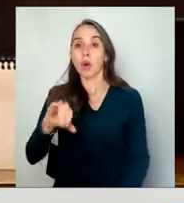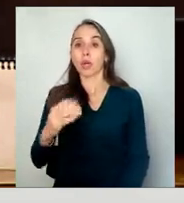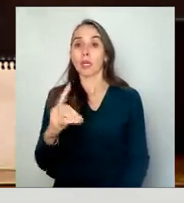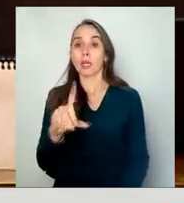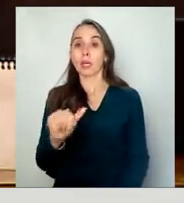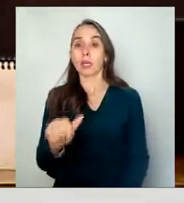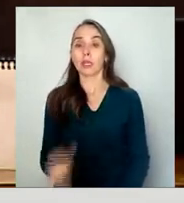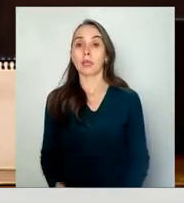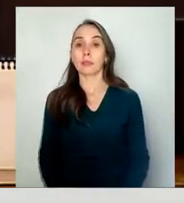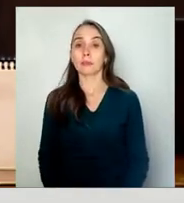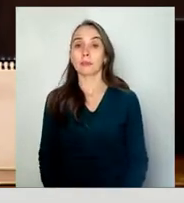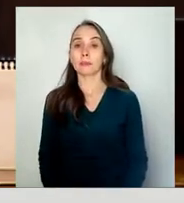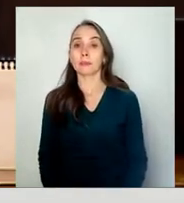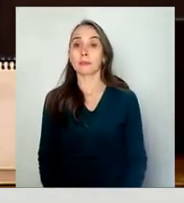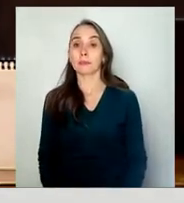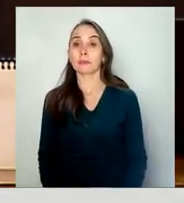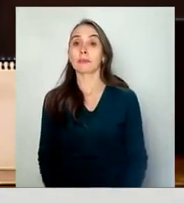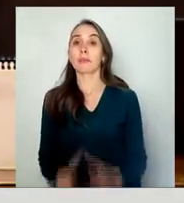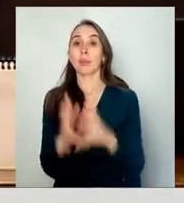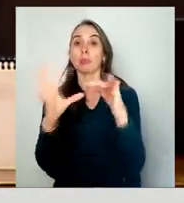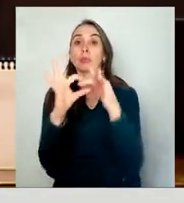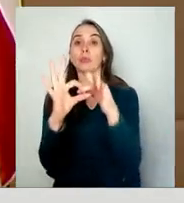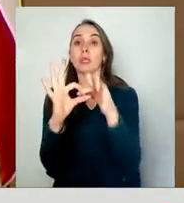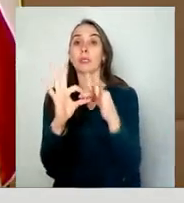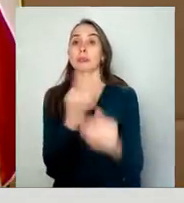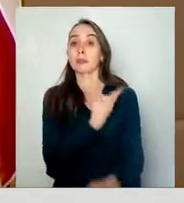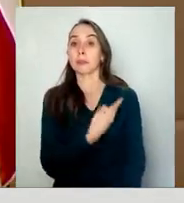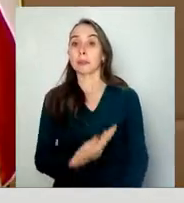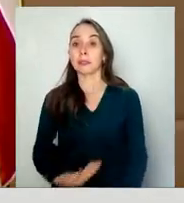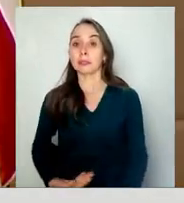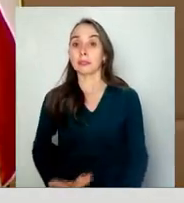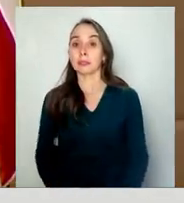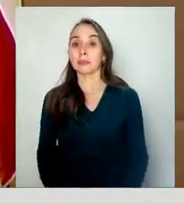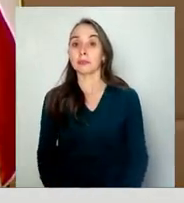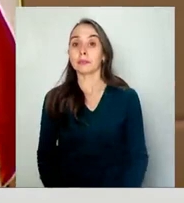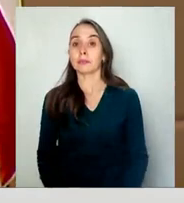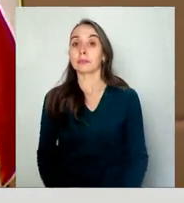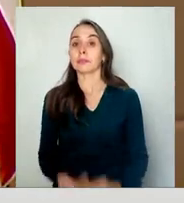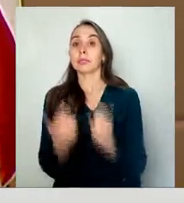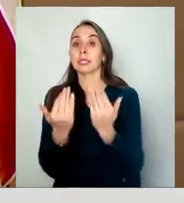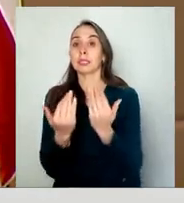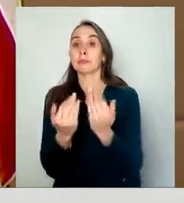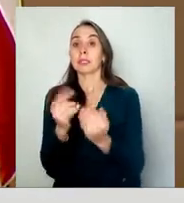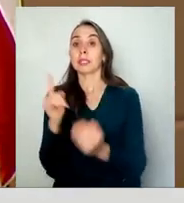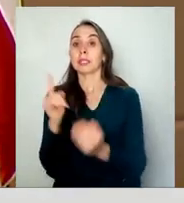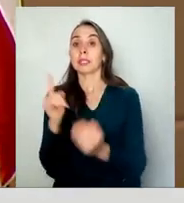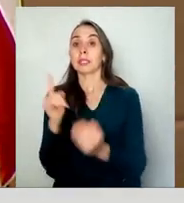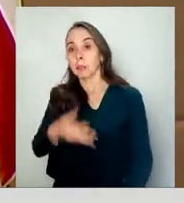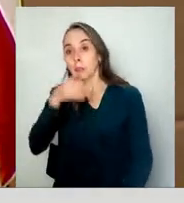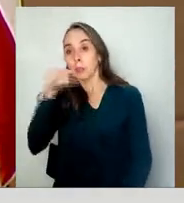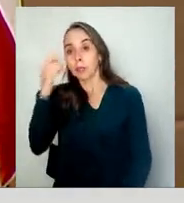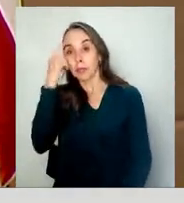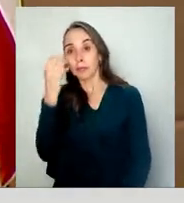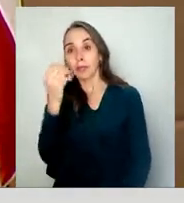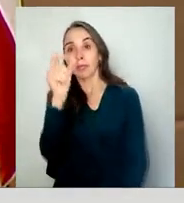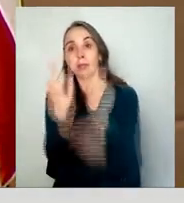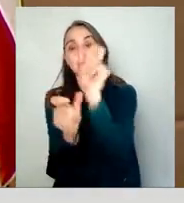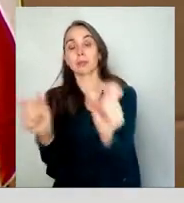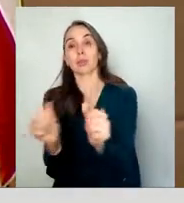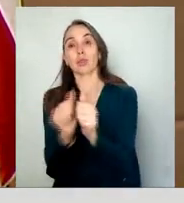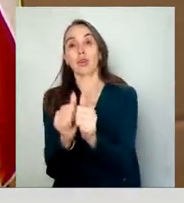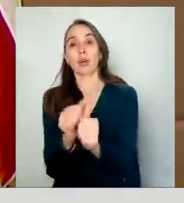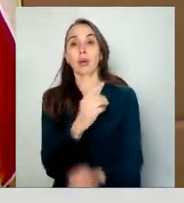Muchas gracias presidente Espero tenga bien presidente y también los colegas parlamentarios